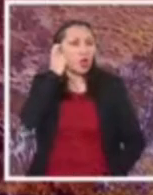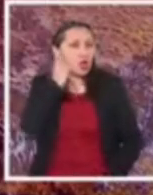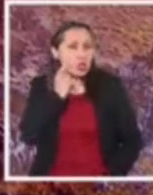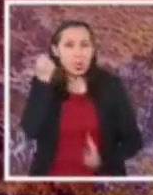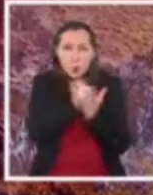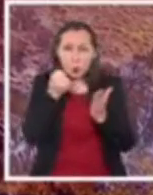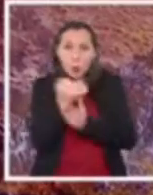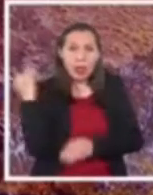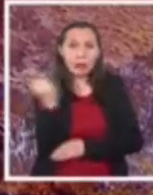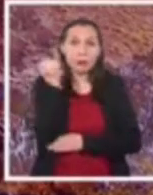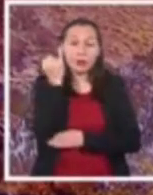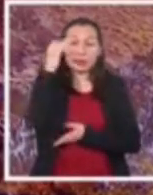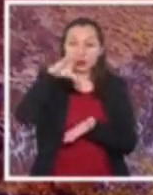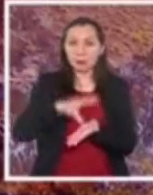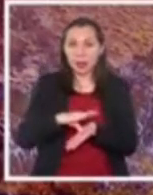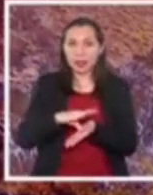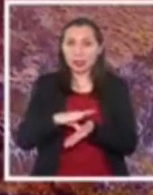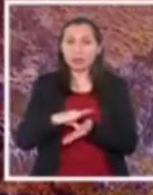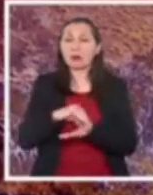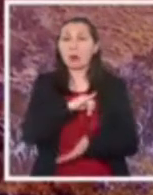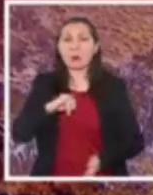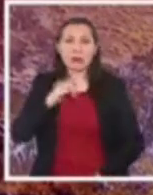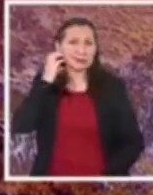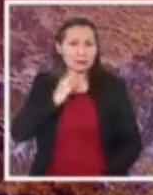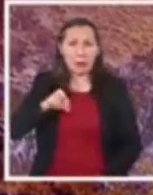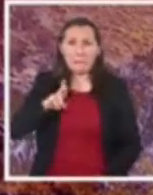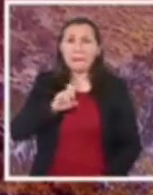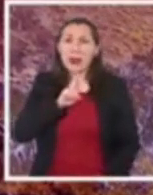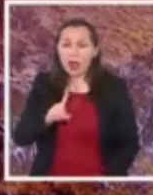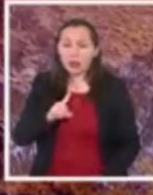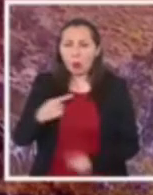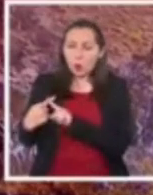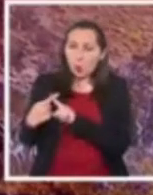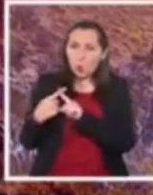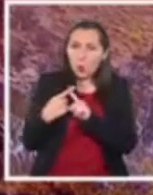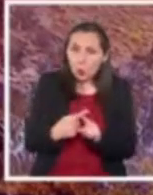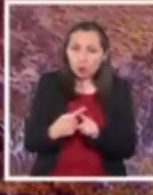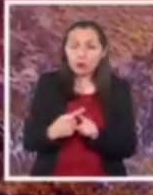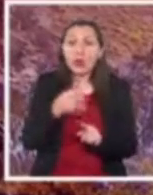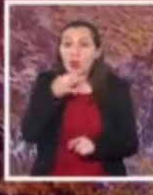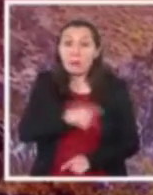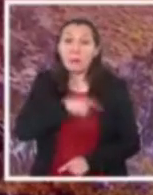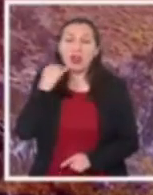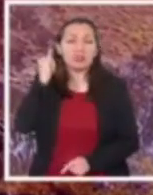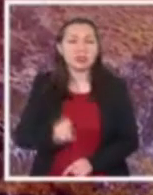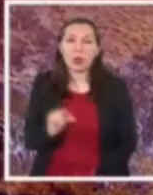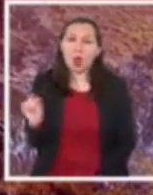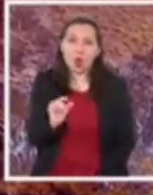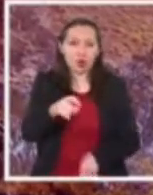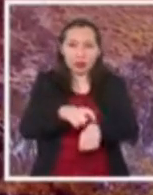la lucha por la independencia a la gesta de prat cuyo sacrificio nos recordó que la derrota siempre breve